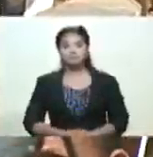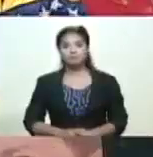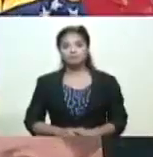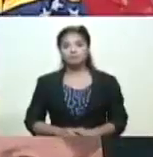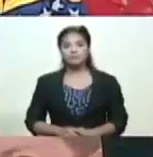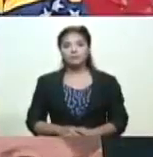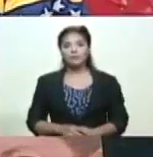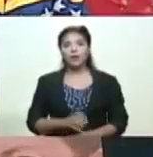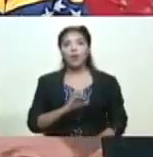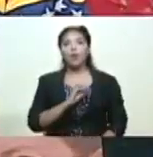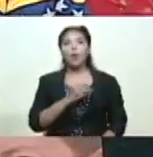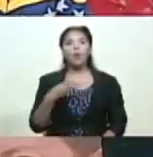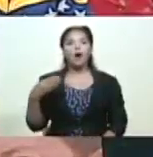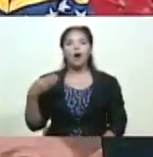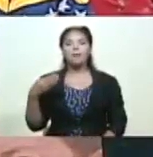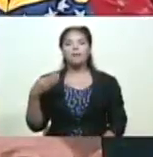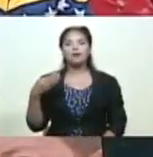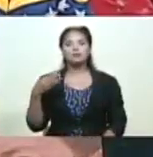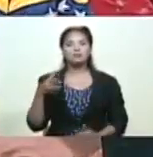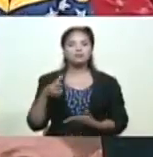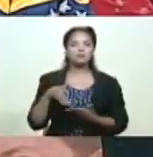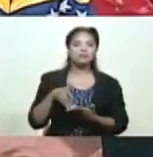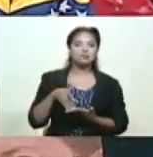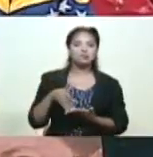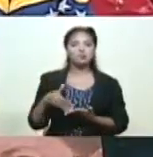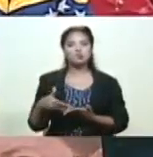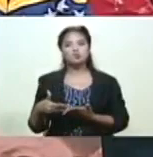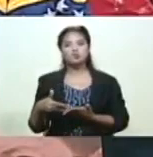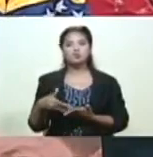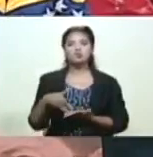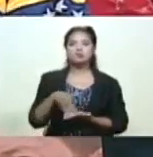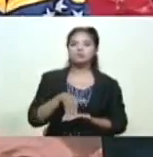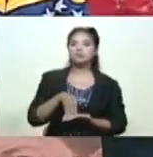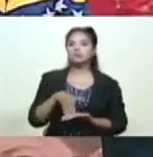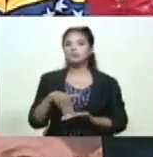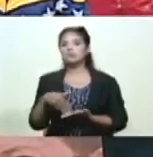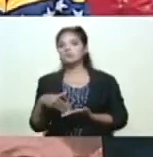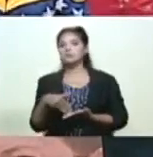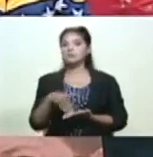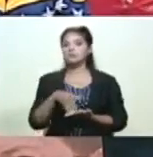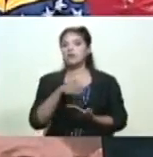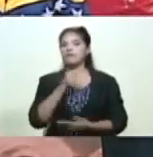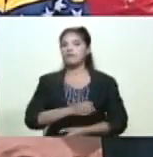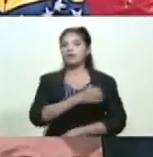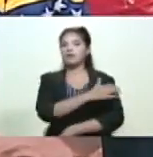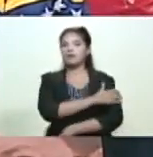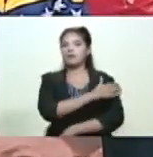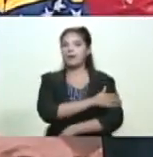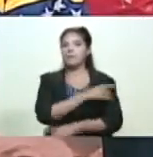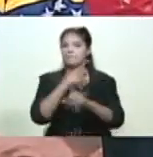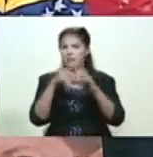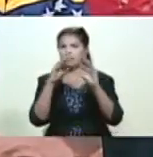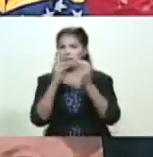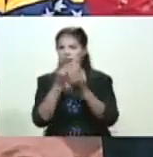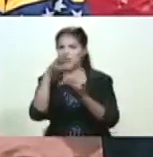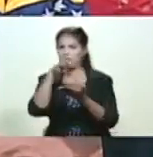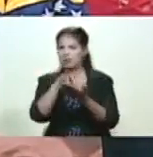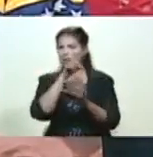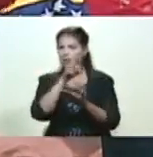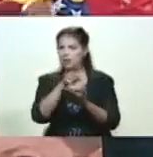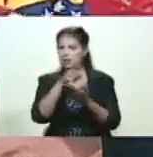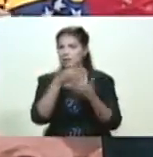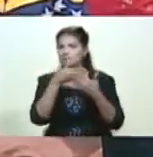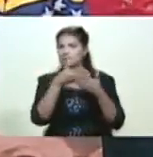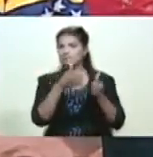Obama, por debilidad a las presiones de la ultraderecha y al Pentágono, abrió